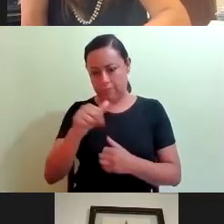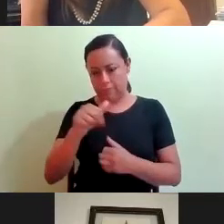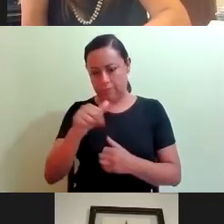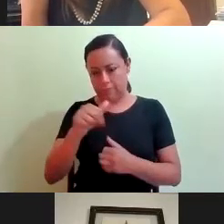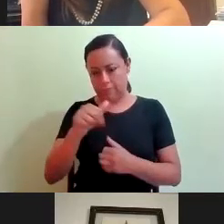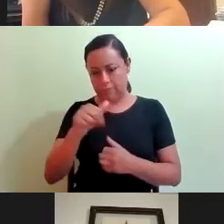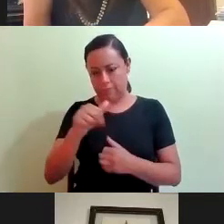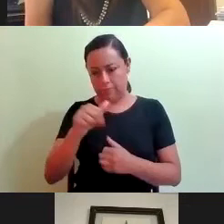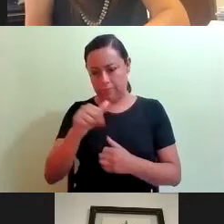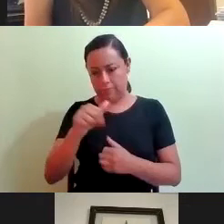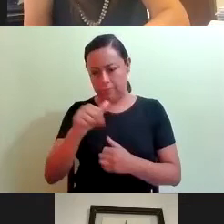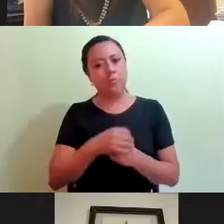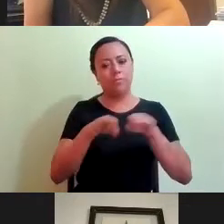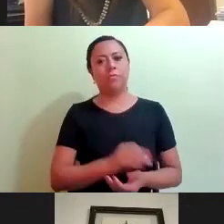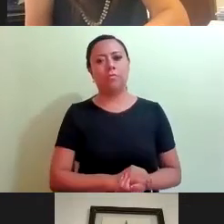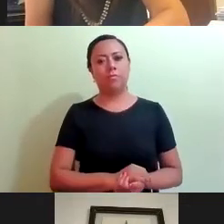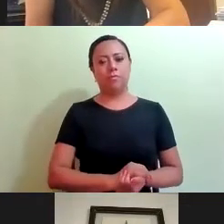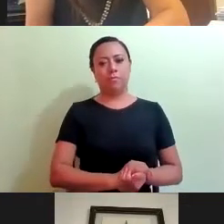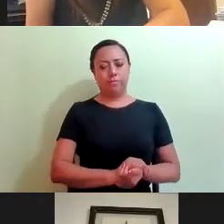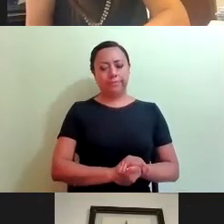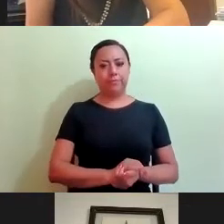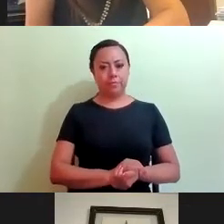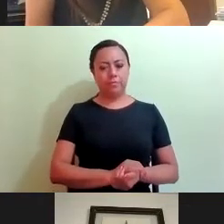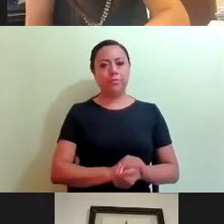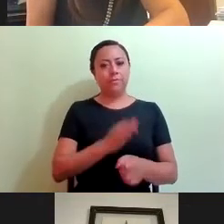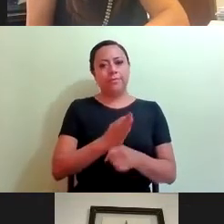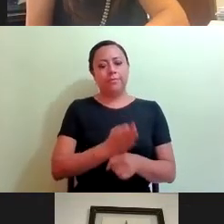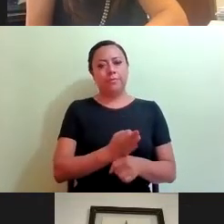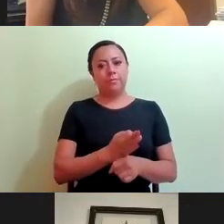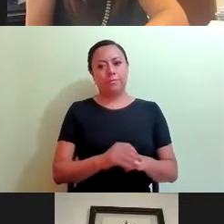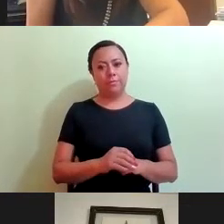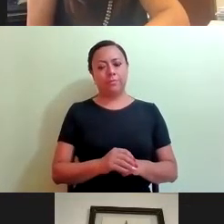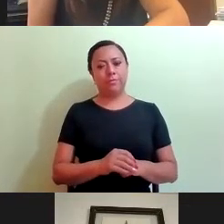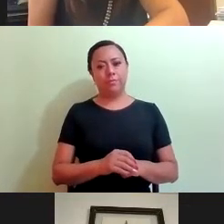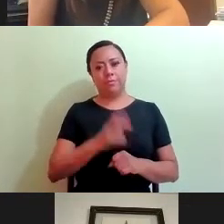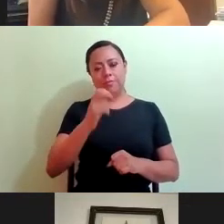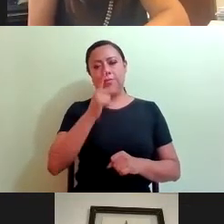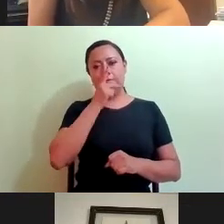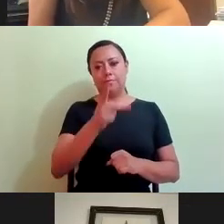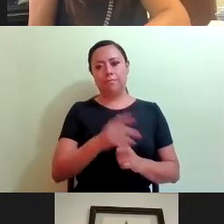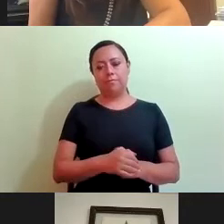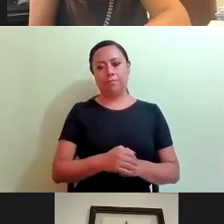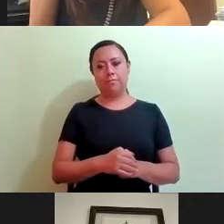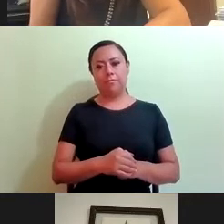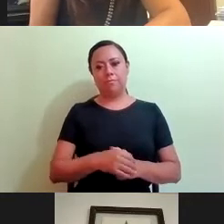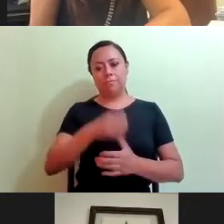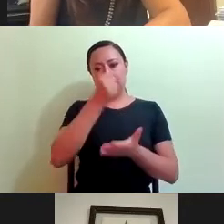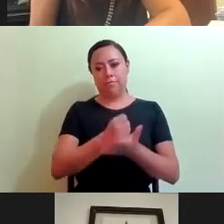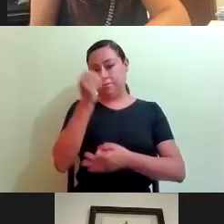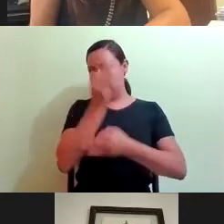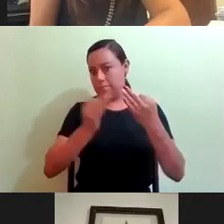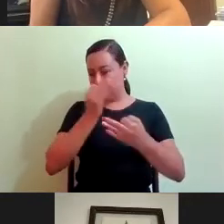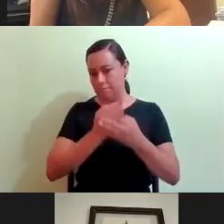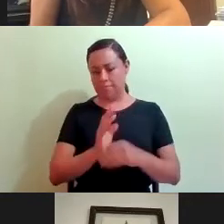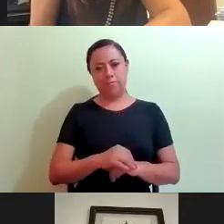comités. No es el caso que la palabra me parece que sobra, que se apruebe por unanimidad. Que se apruebe